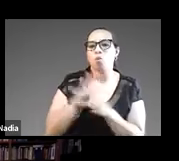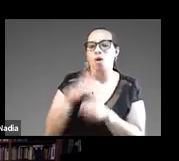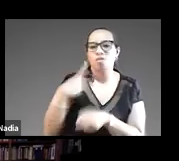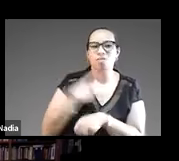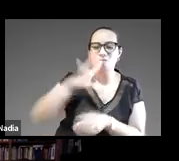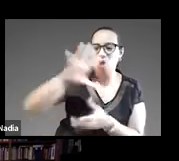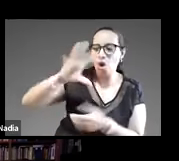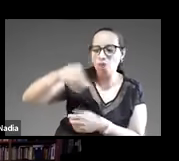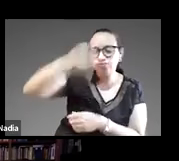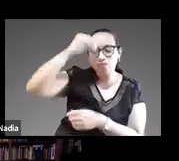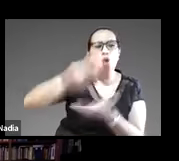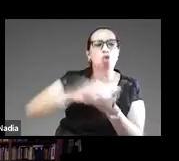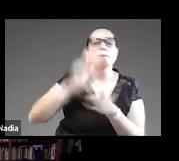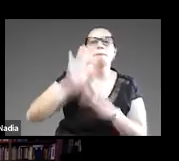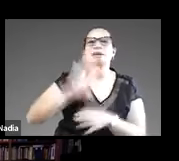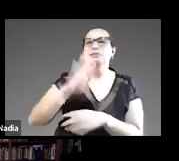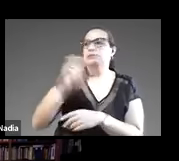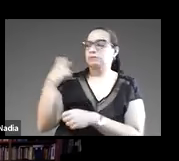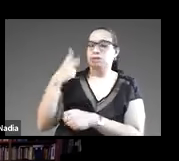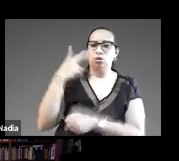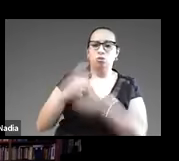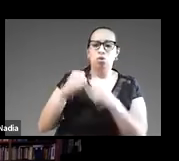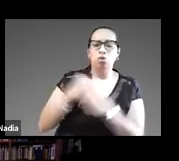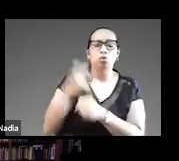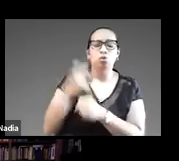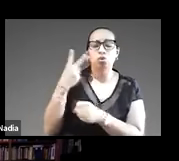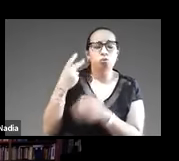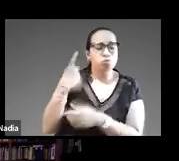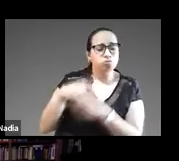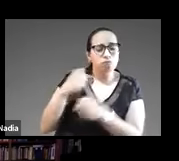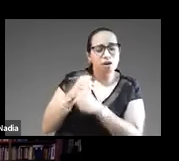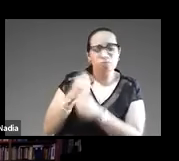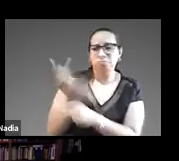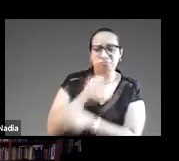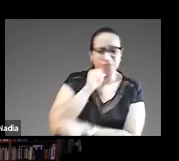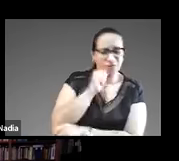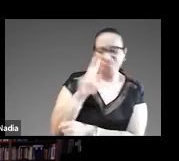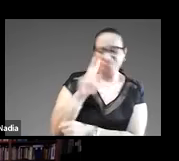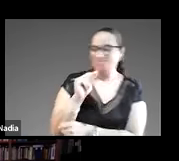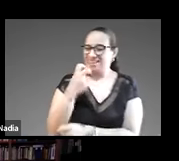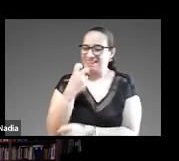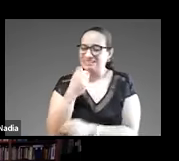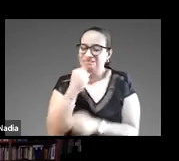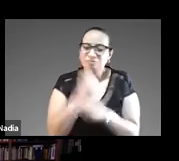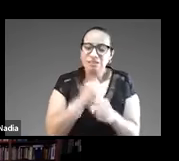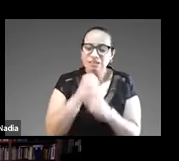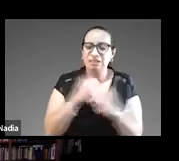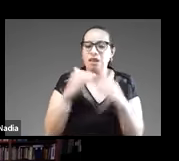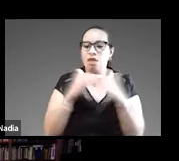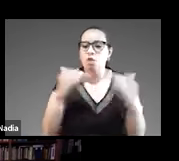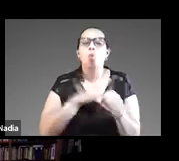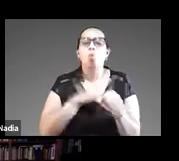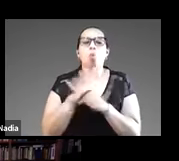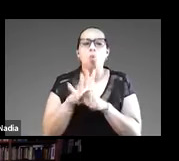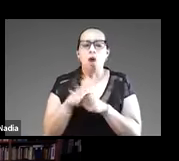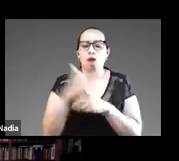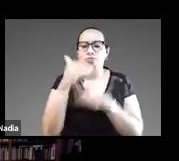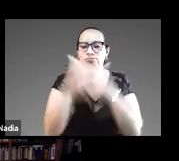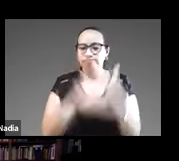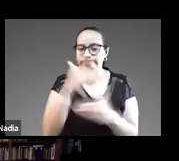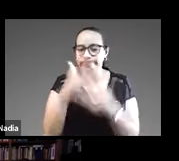si este año no hubiera pasado. Y en sí, la práctica democrática que se genera a través de estos